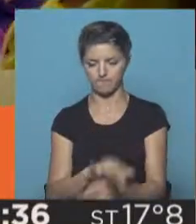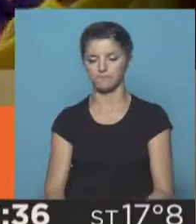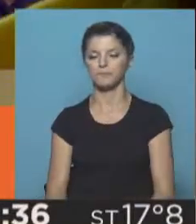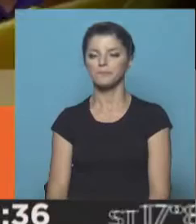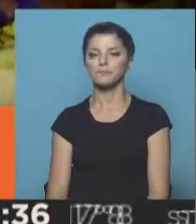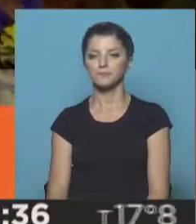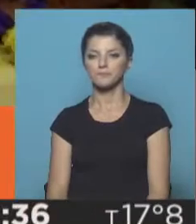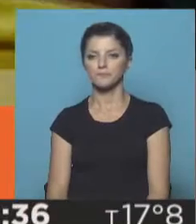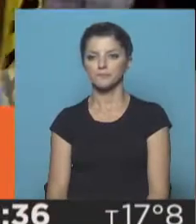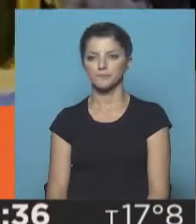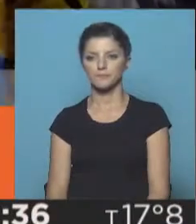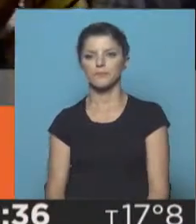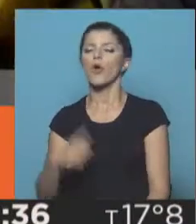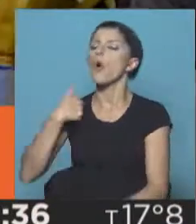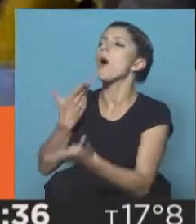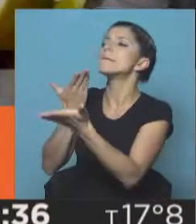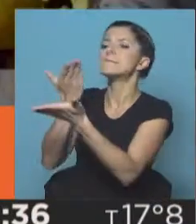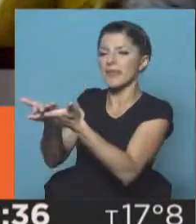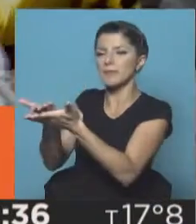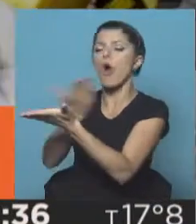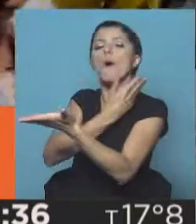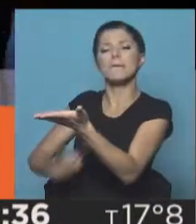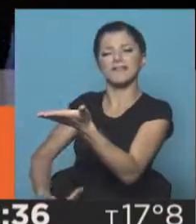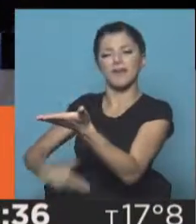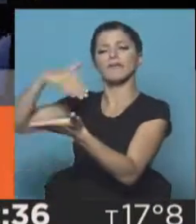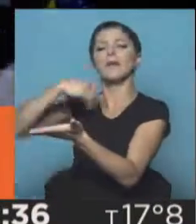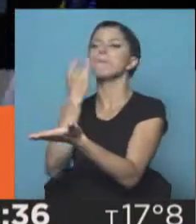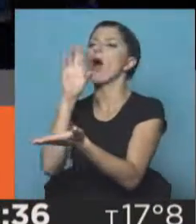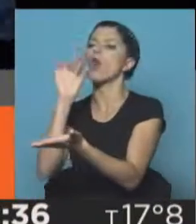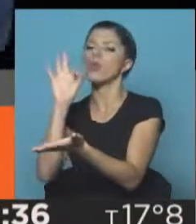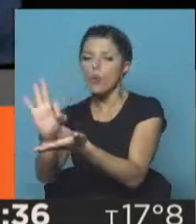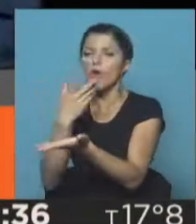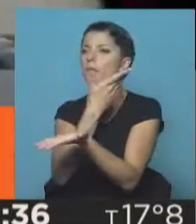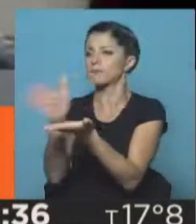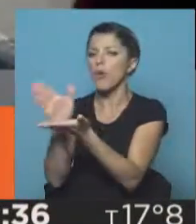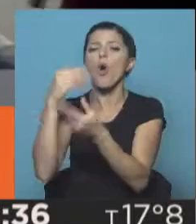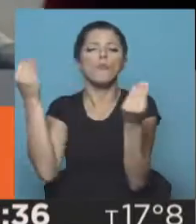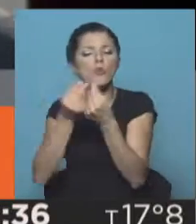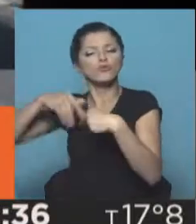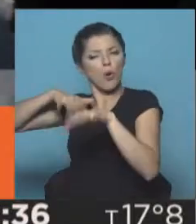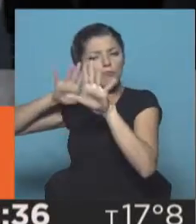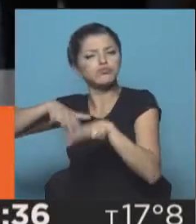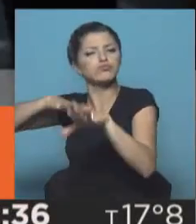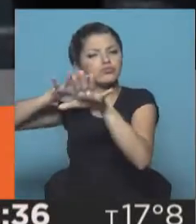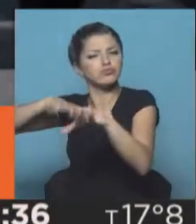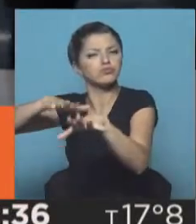Con el fin de exigir la renuncia del presidente Nicolás Maduro, miles de opuestos al gobierno chavista marcharon bajo la bandera de la Mesa de la